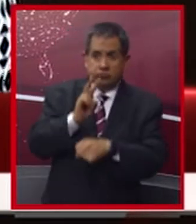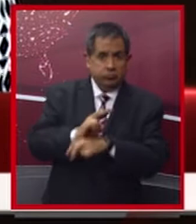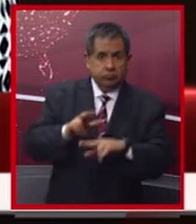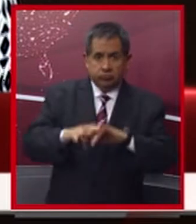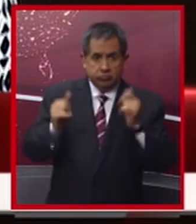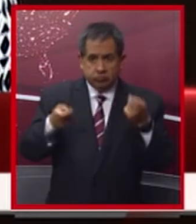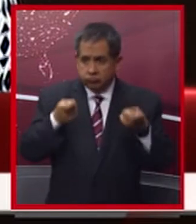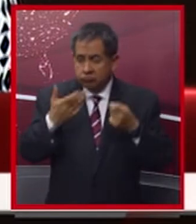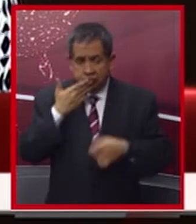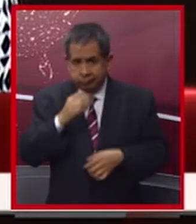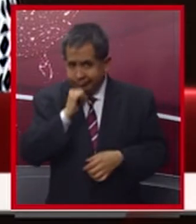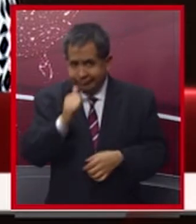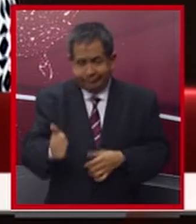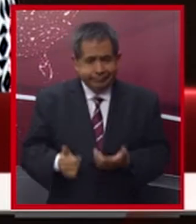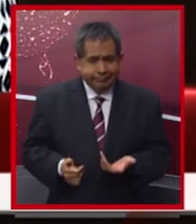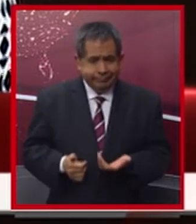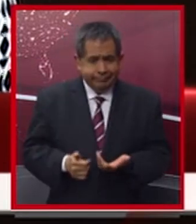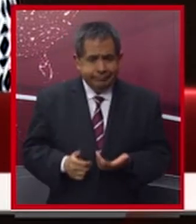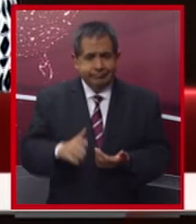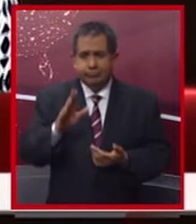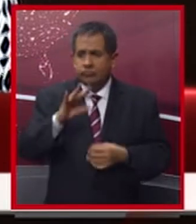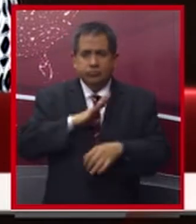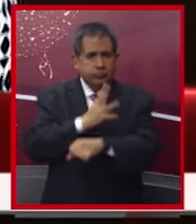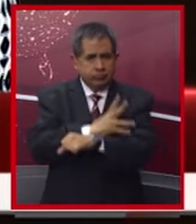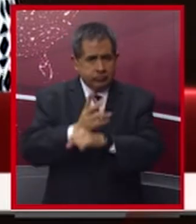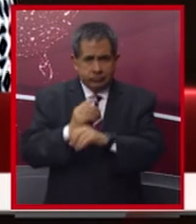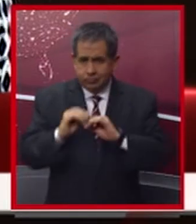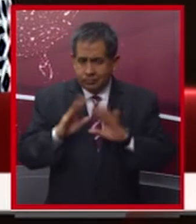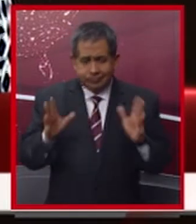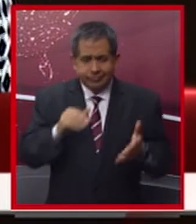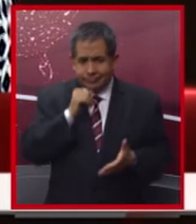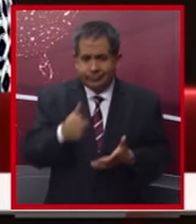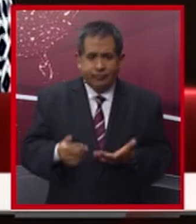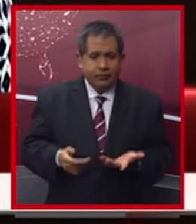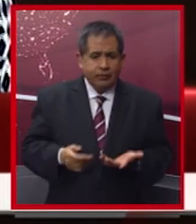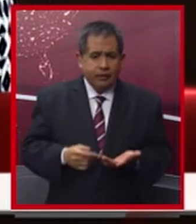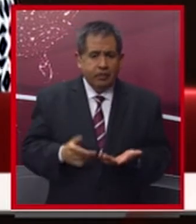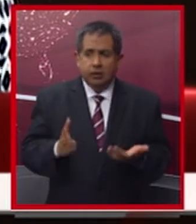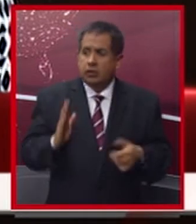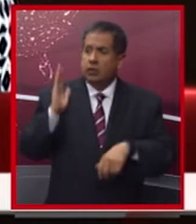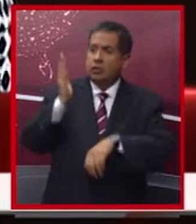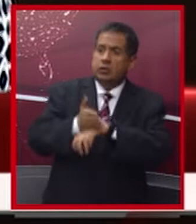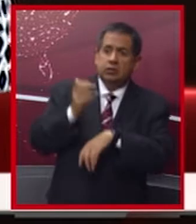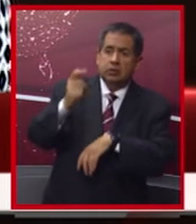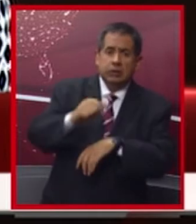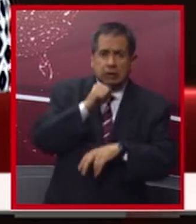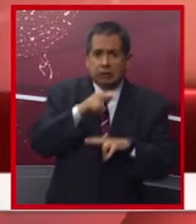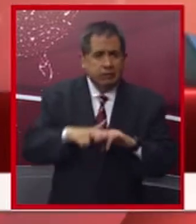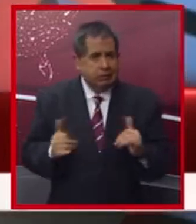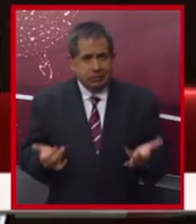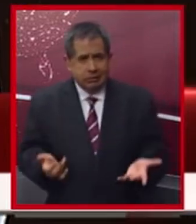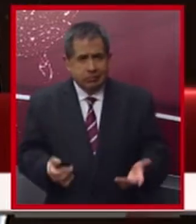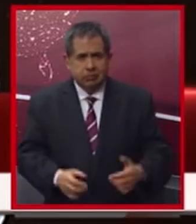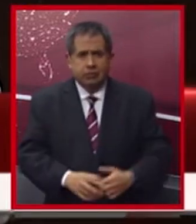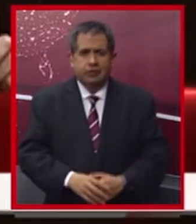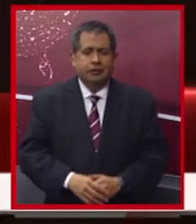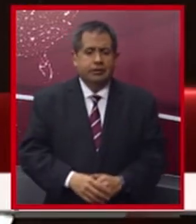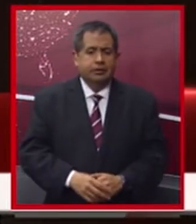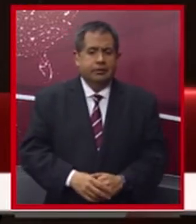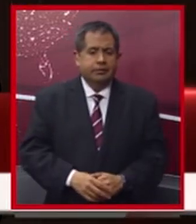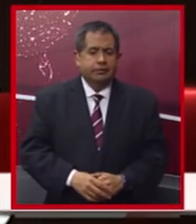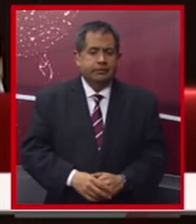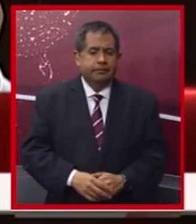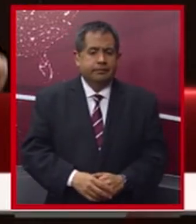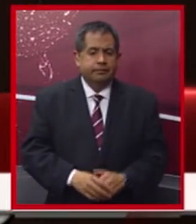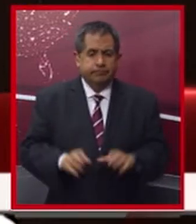forma eficiente, carece de transparencia y no es sancionada de una manera adecuada.